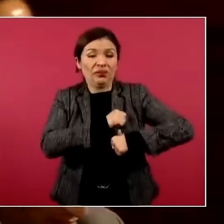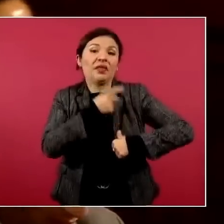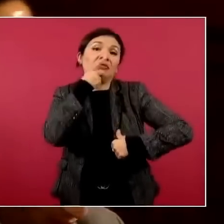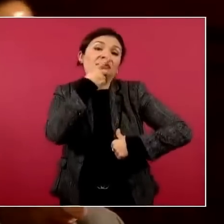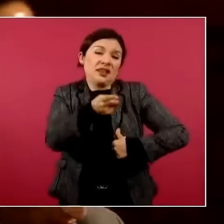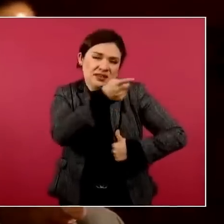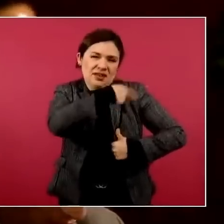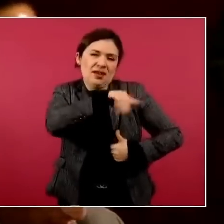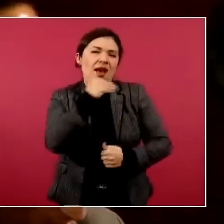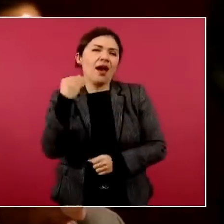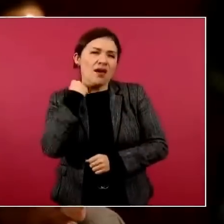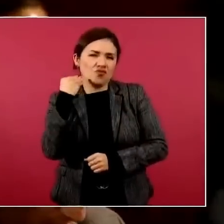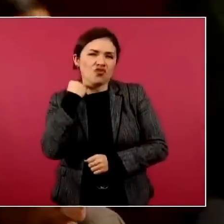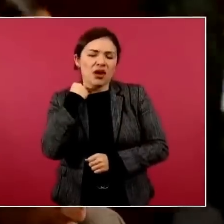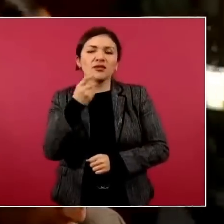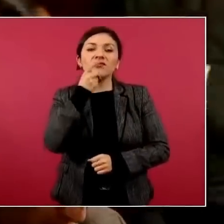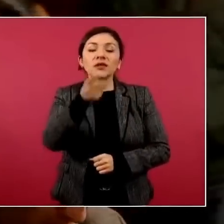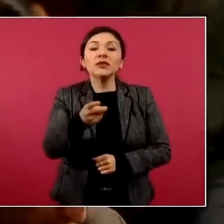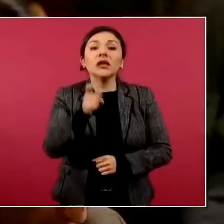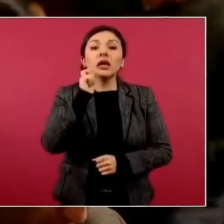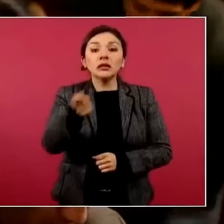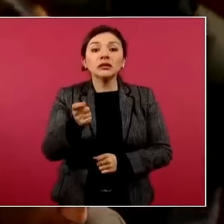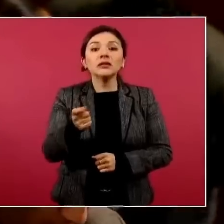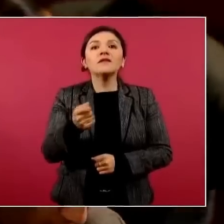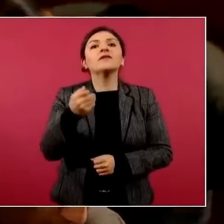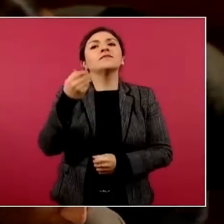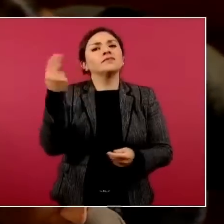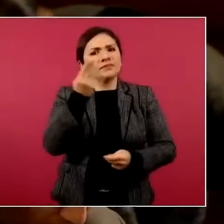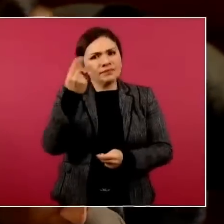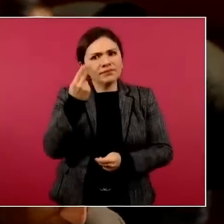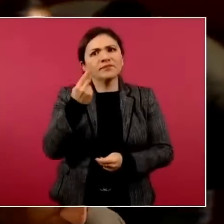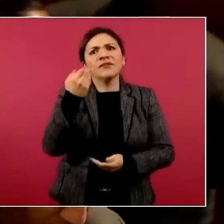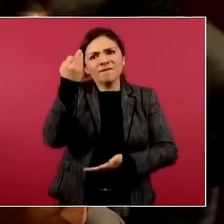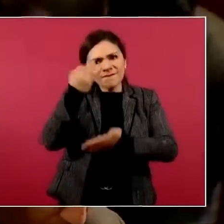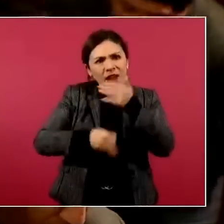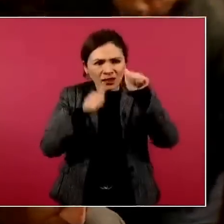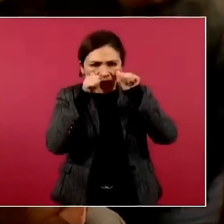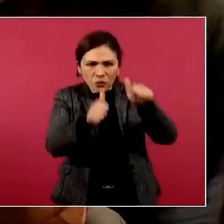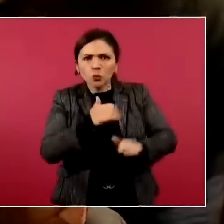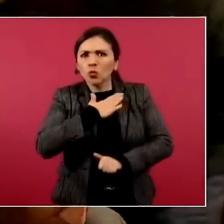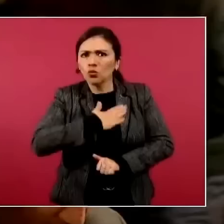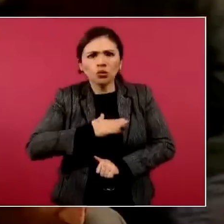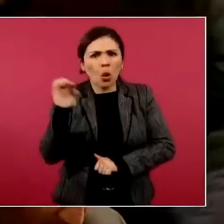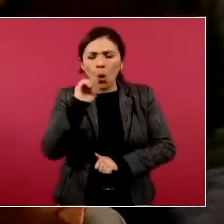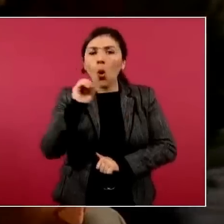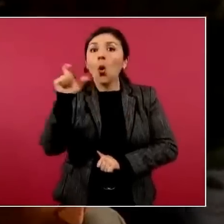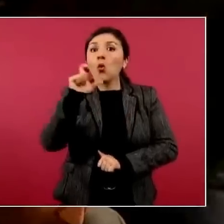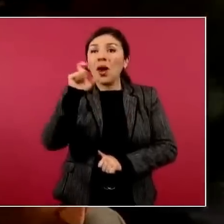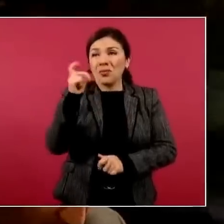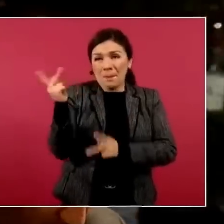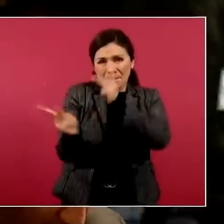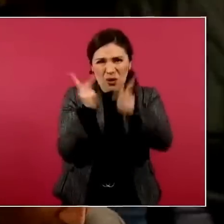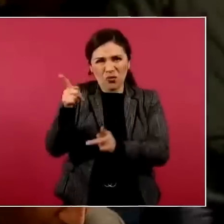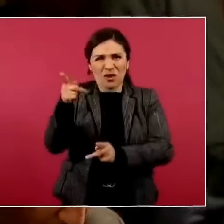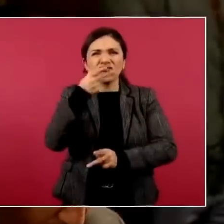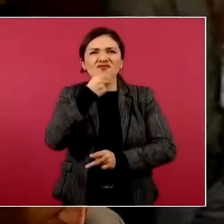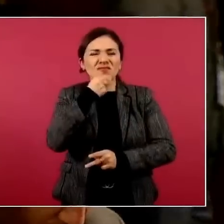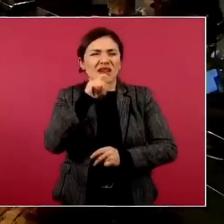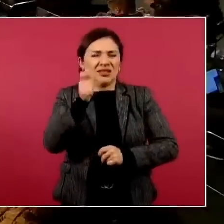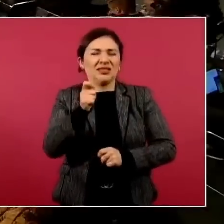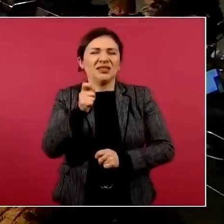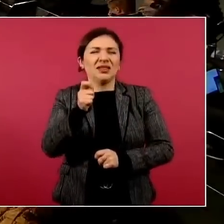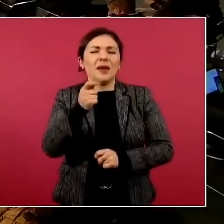del caso sobre que exigen justicia, que cuando se le pregunta al subprocurador de ese entonces, de Miguel Ángel